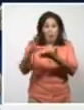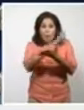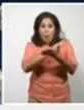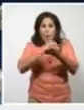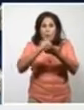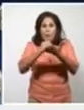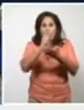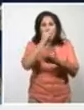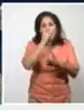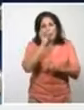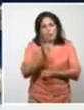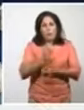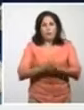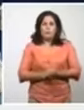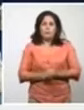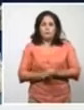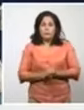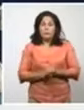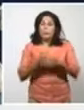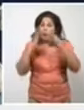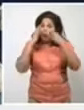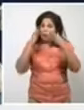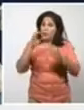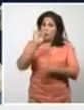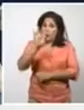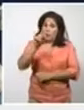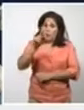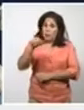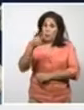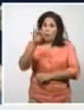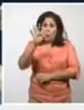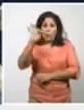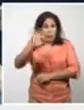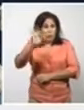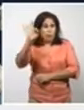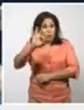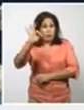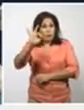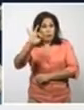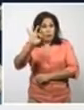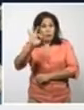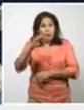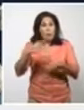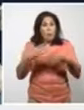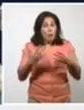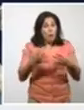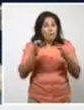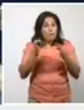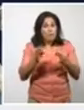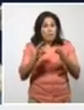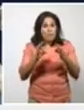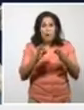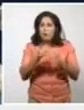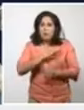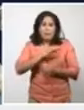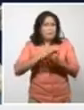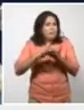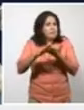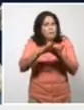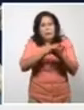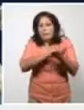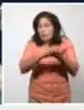masculino. Importante, el 81,8% son totalmente asintomáticos, como